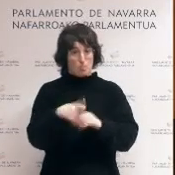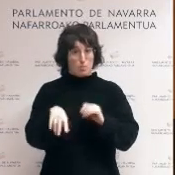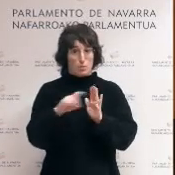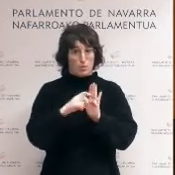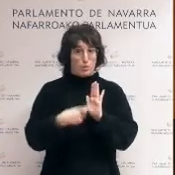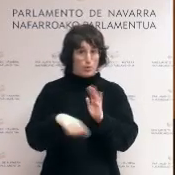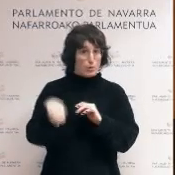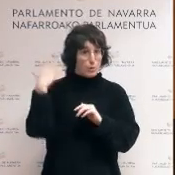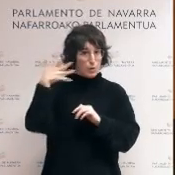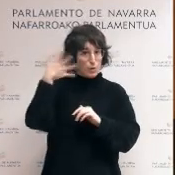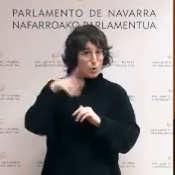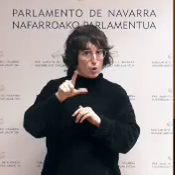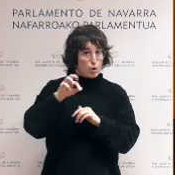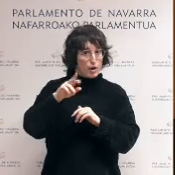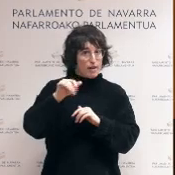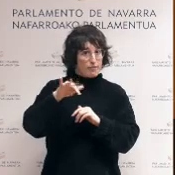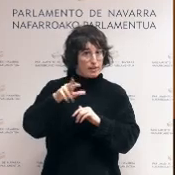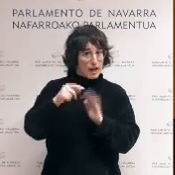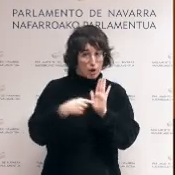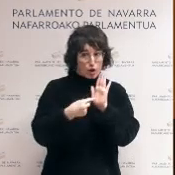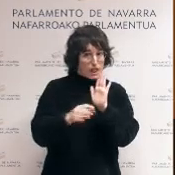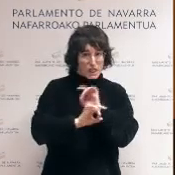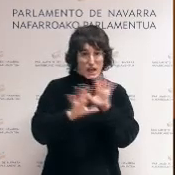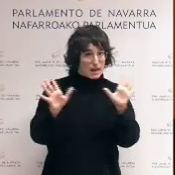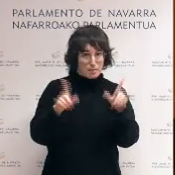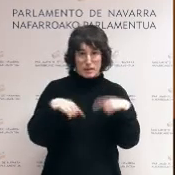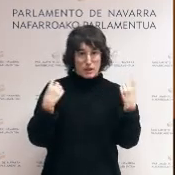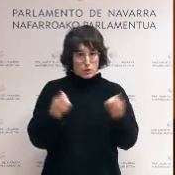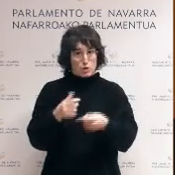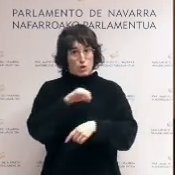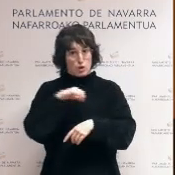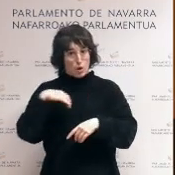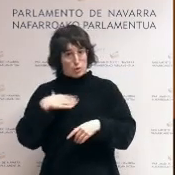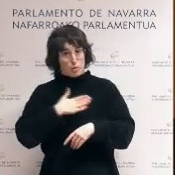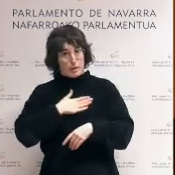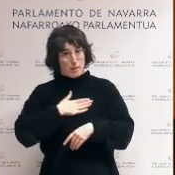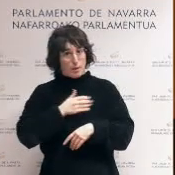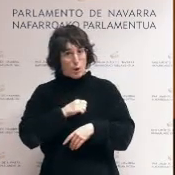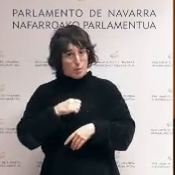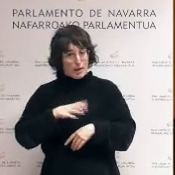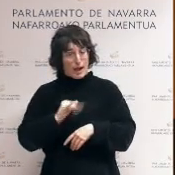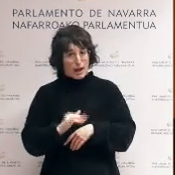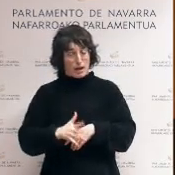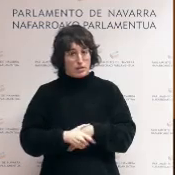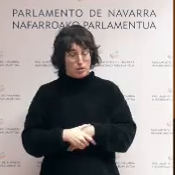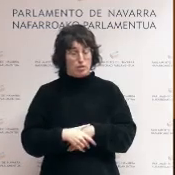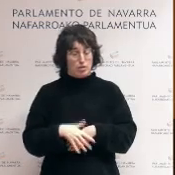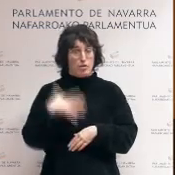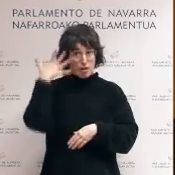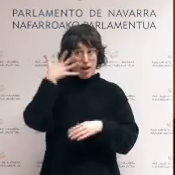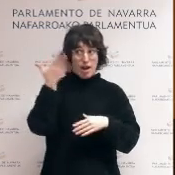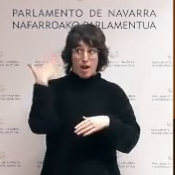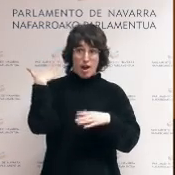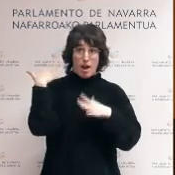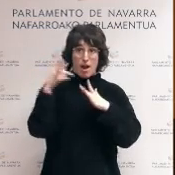somos autonomía con foralidad propia, porque si Navarra, como dicen ustedes, ya fue pionera